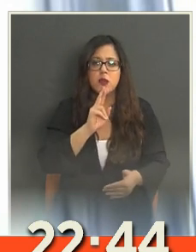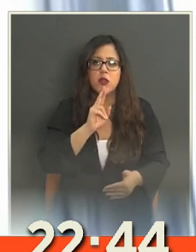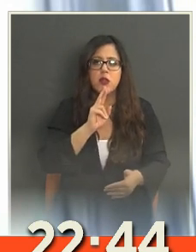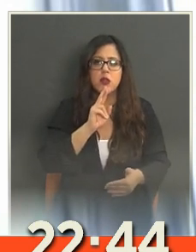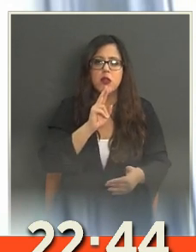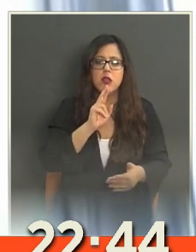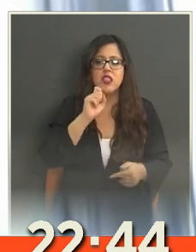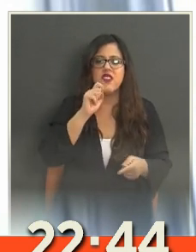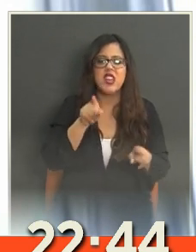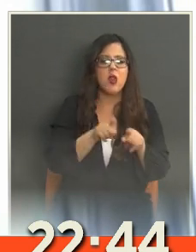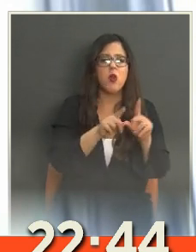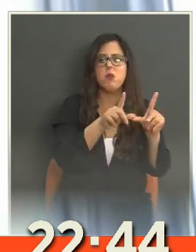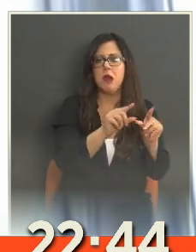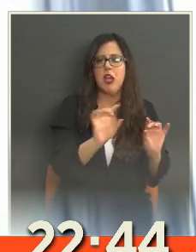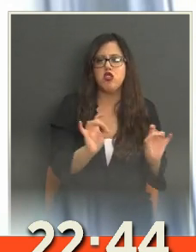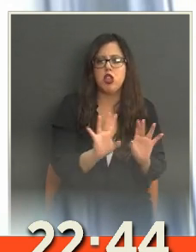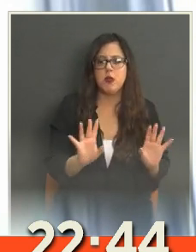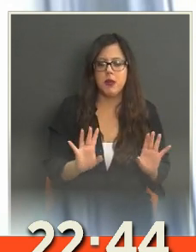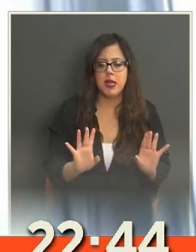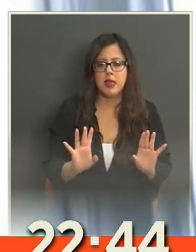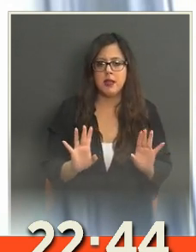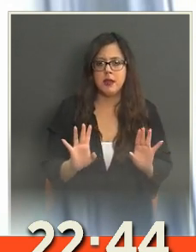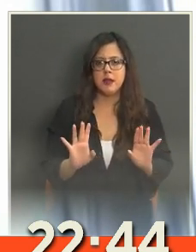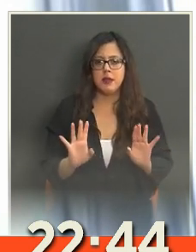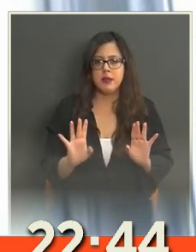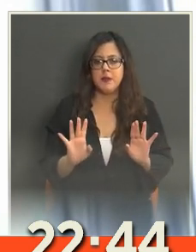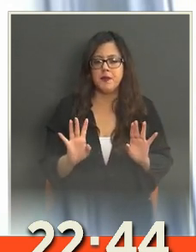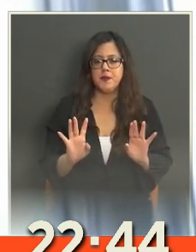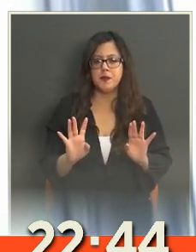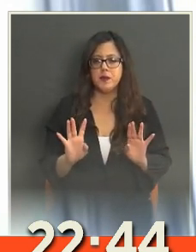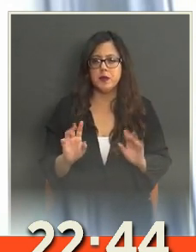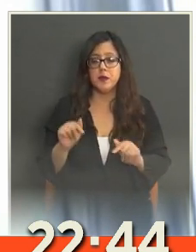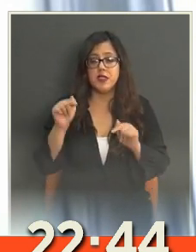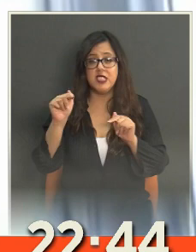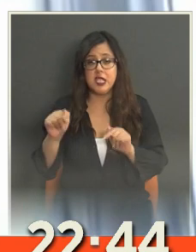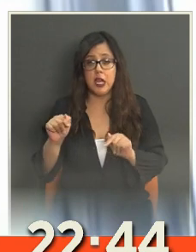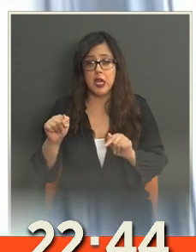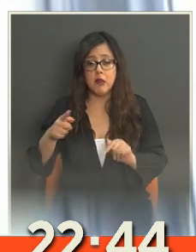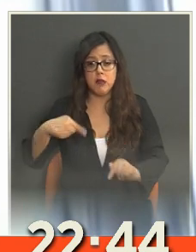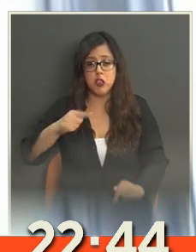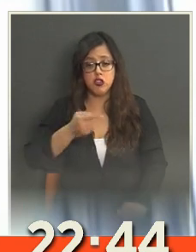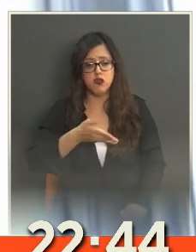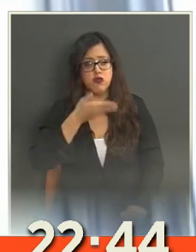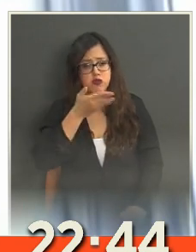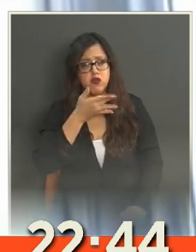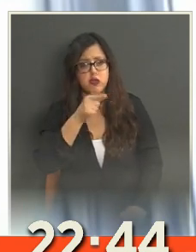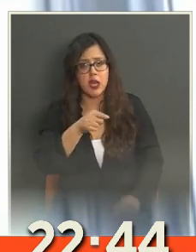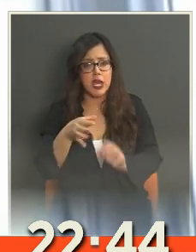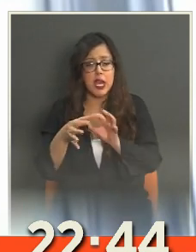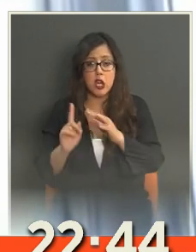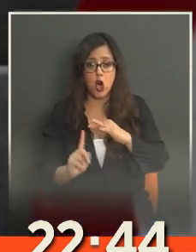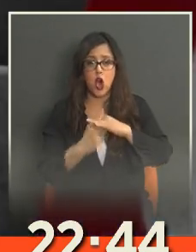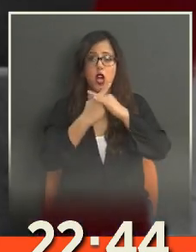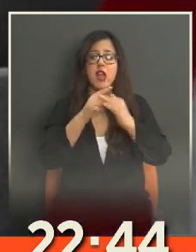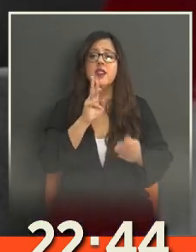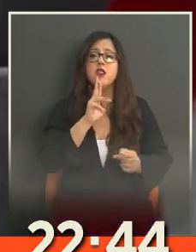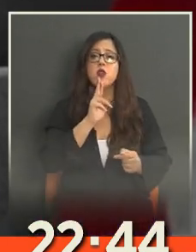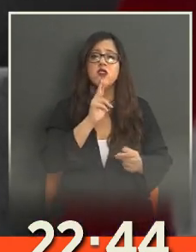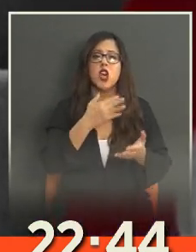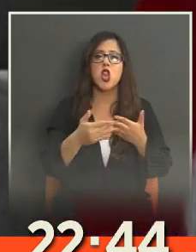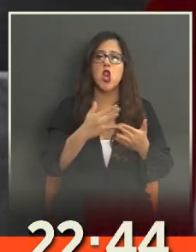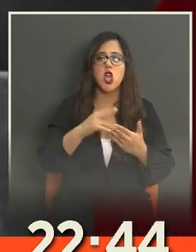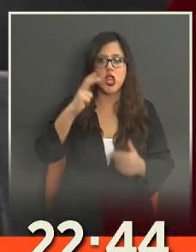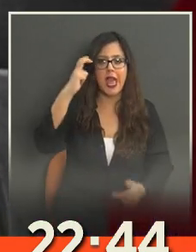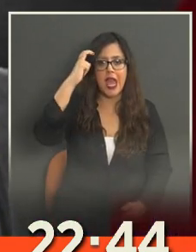menores y siempre letra de corazón el argumento de que el origen de rusia está precisamente que las